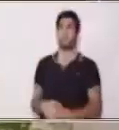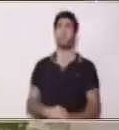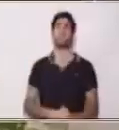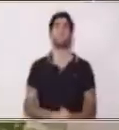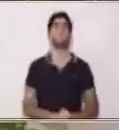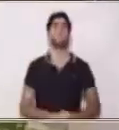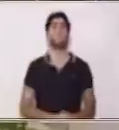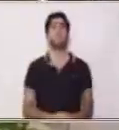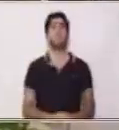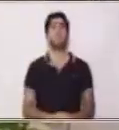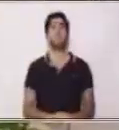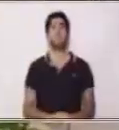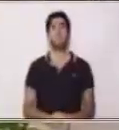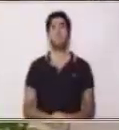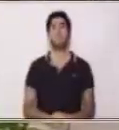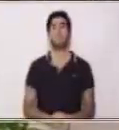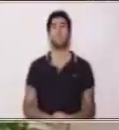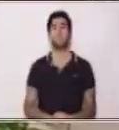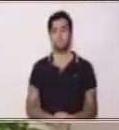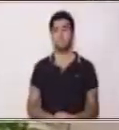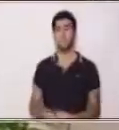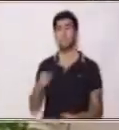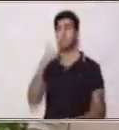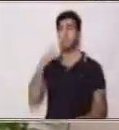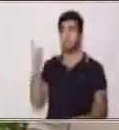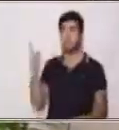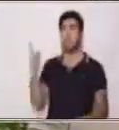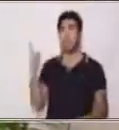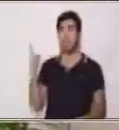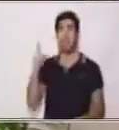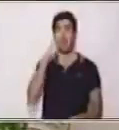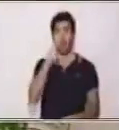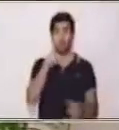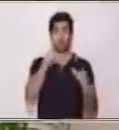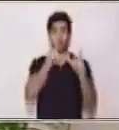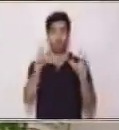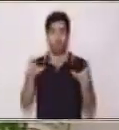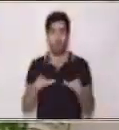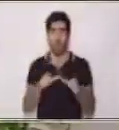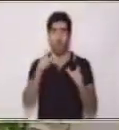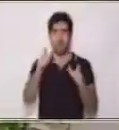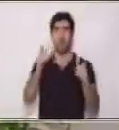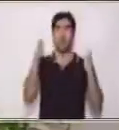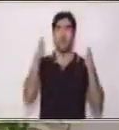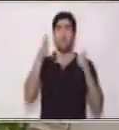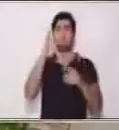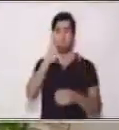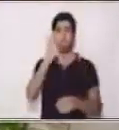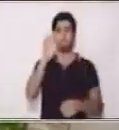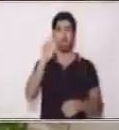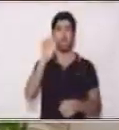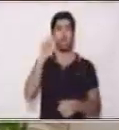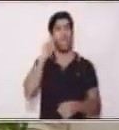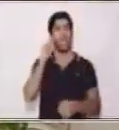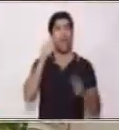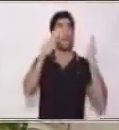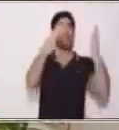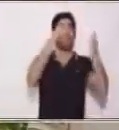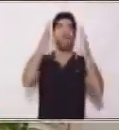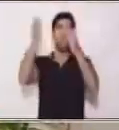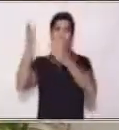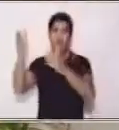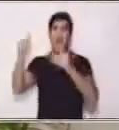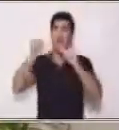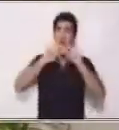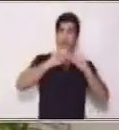el problema que dice: en un almacén de dimensiones nos van a dar las dimensiones del almacén.